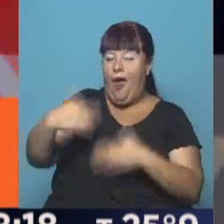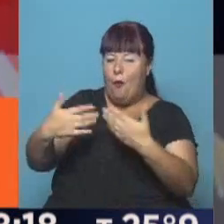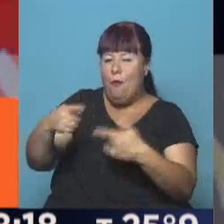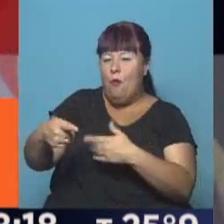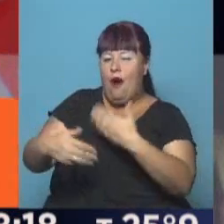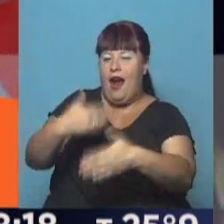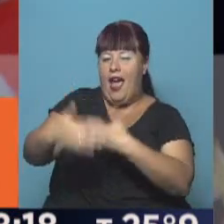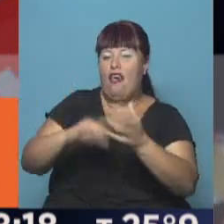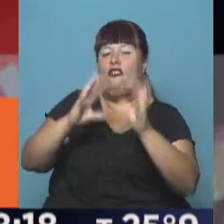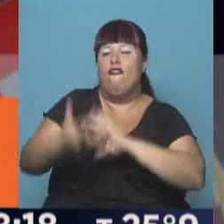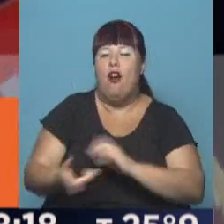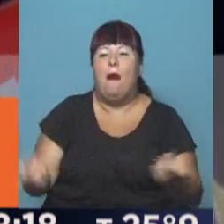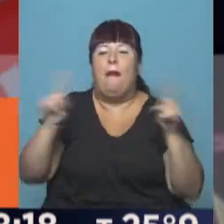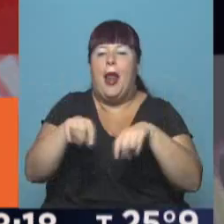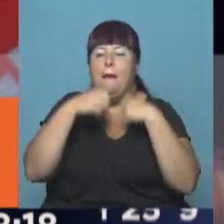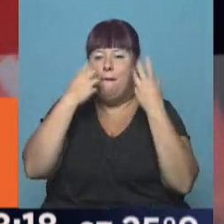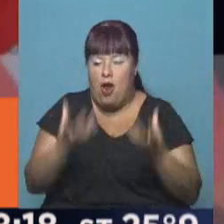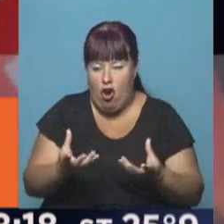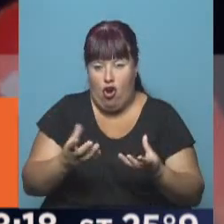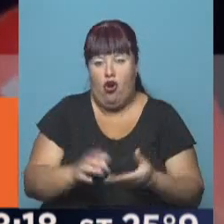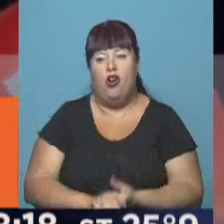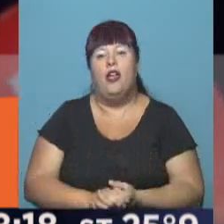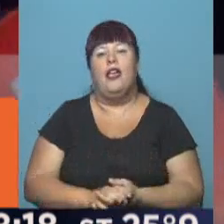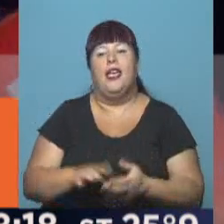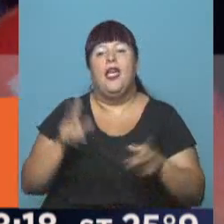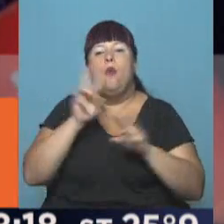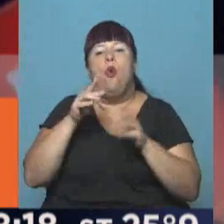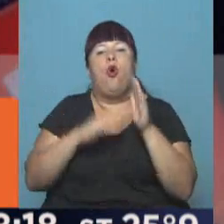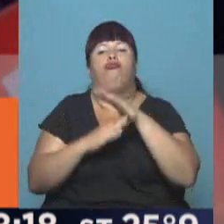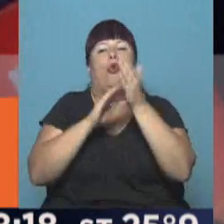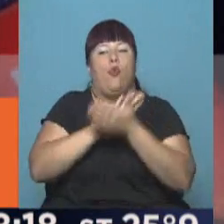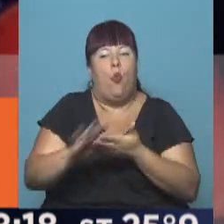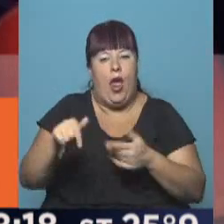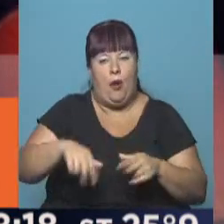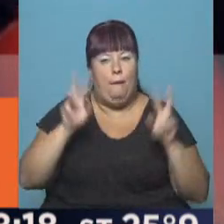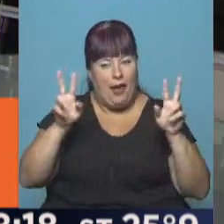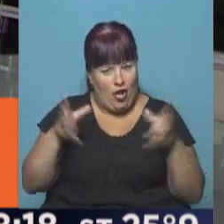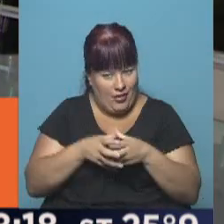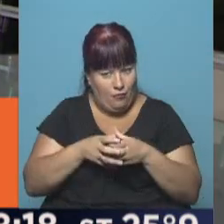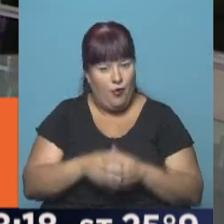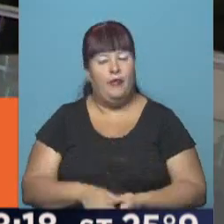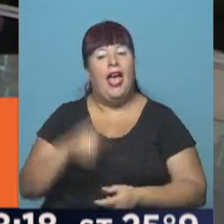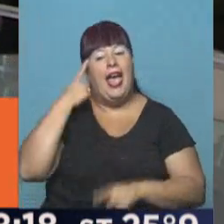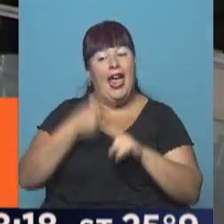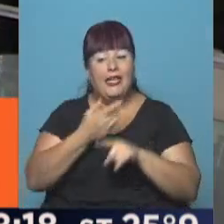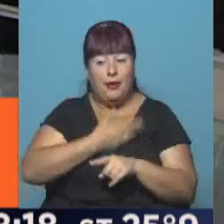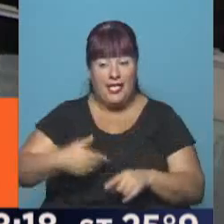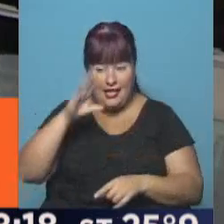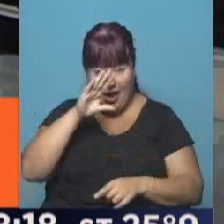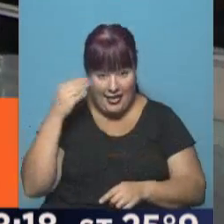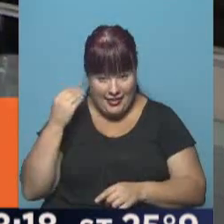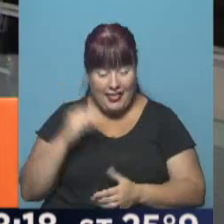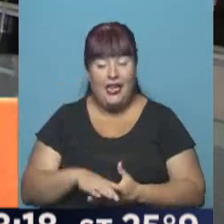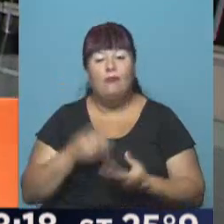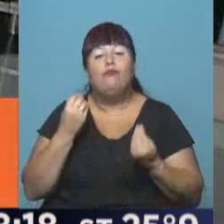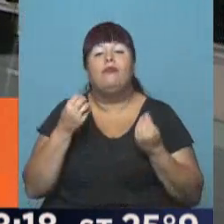encarnar un esquema de recuperación y de encarnar un nuevo liderazgo dentro del peronismo. La expresidenta de la Nación, Cristina Fernández,